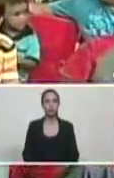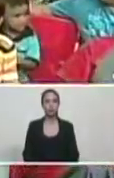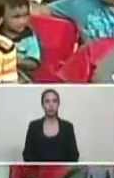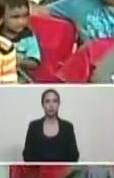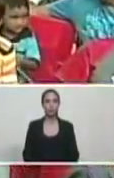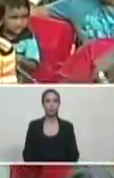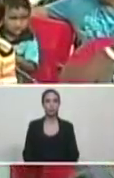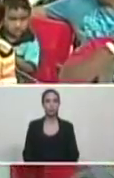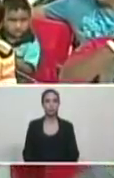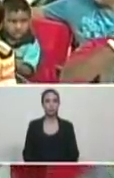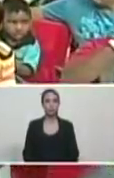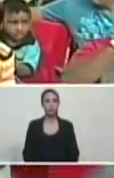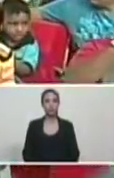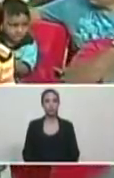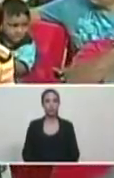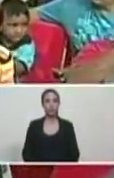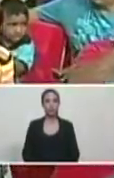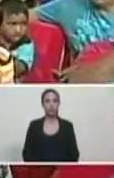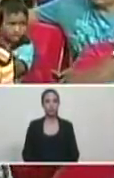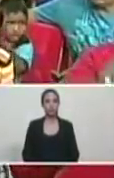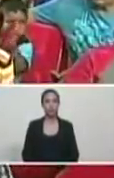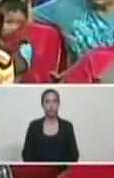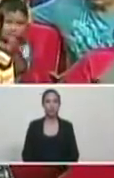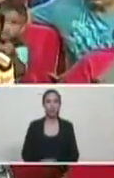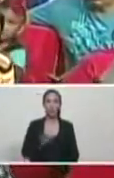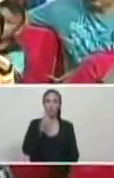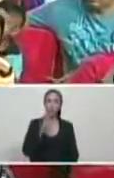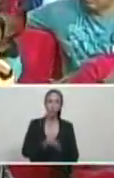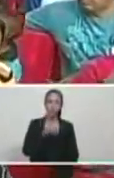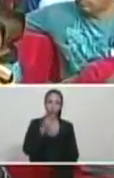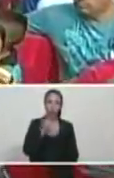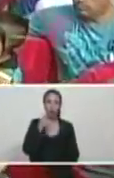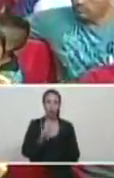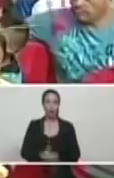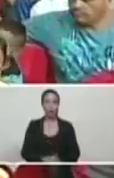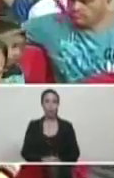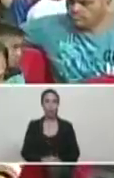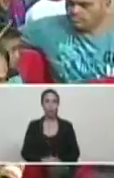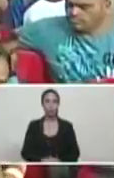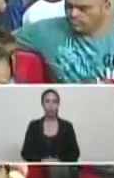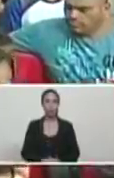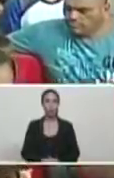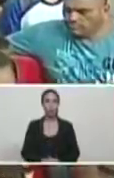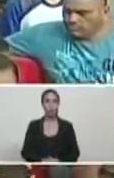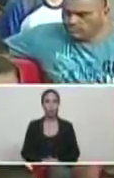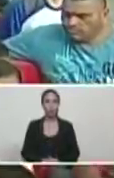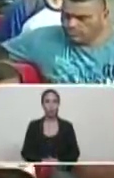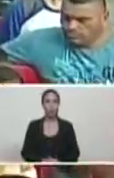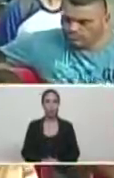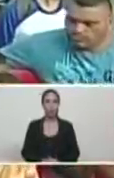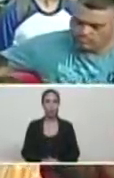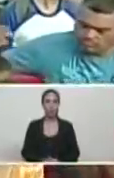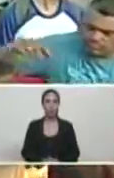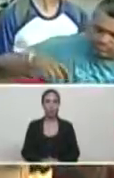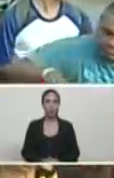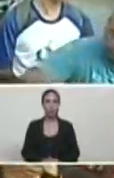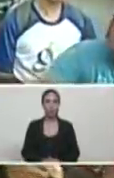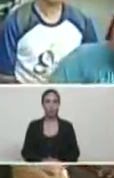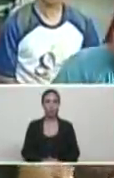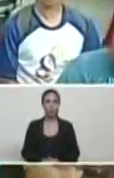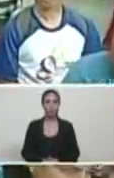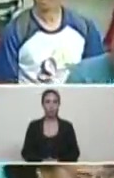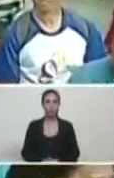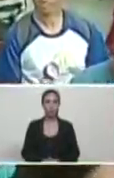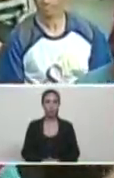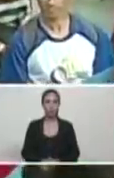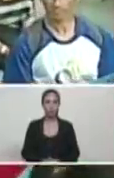Mimo. Bueno, buenas tardes. ¿Quiénes somos? ¿Quiénes somos?